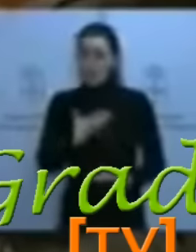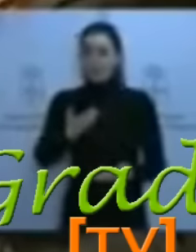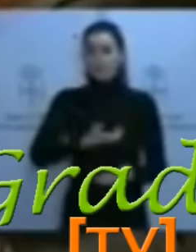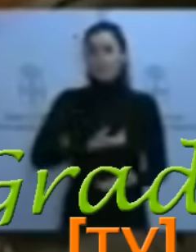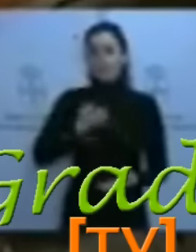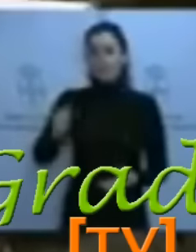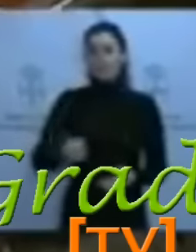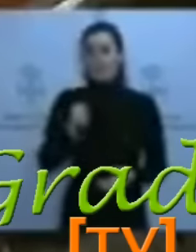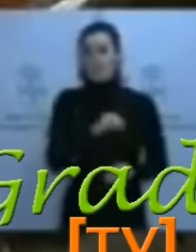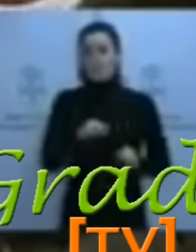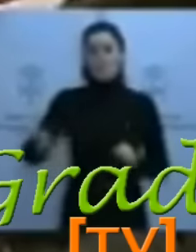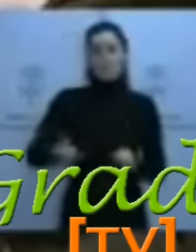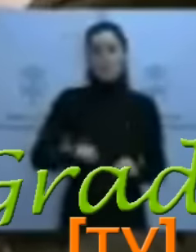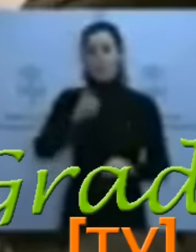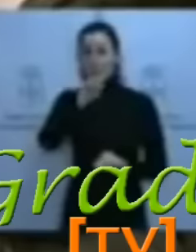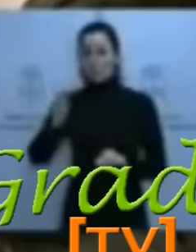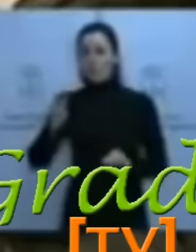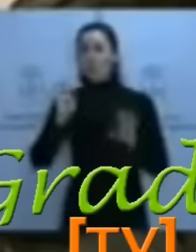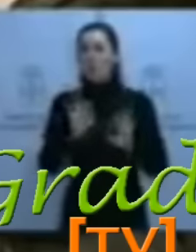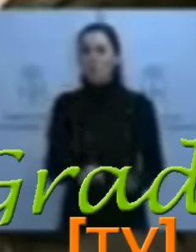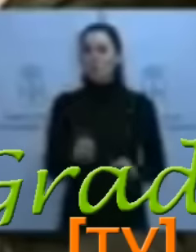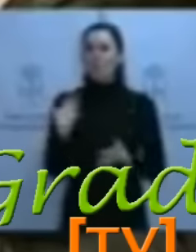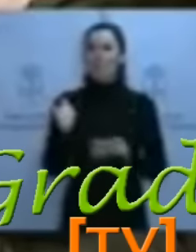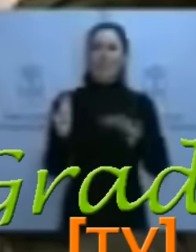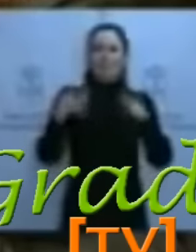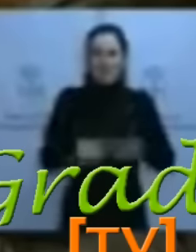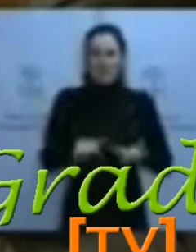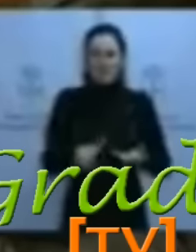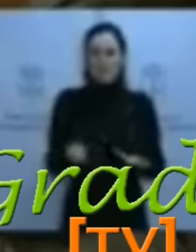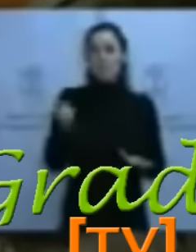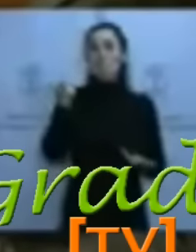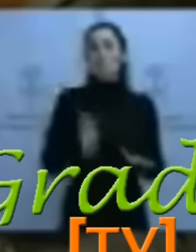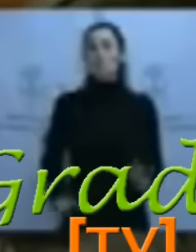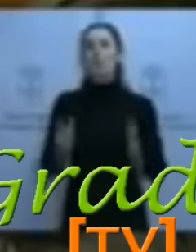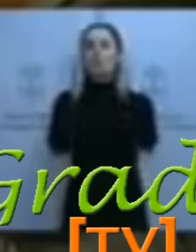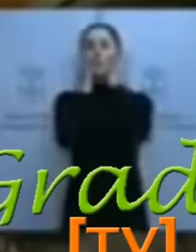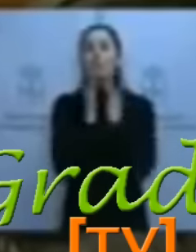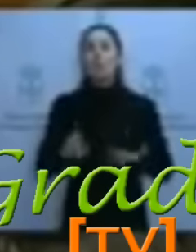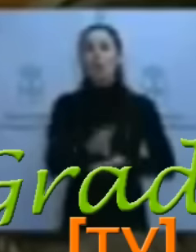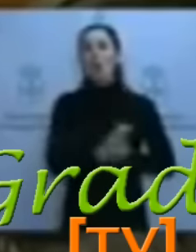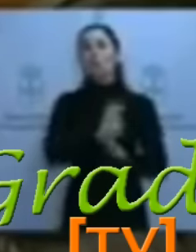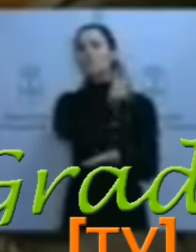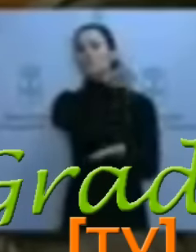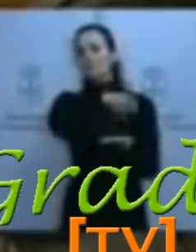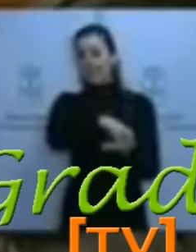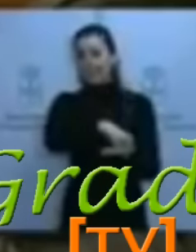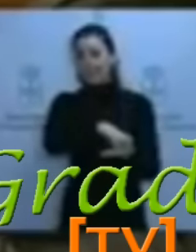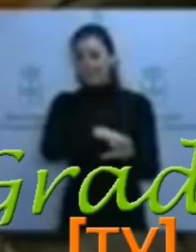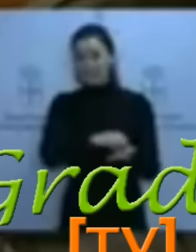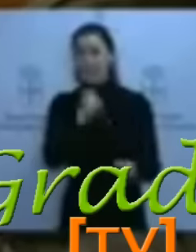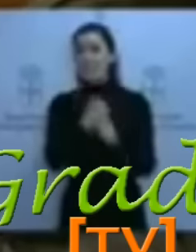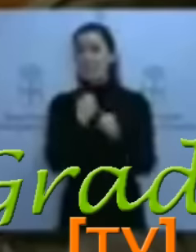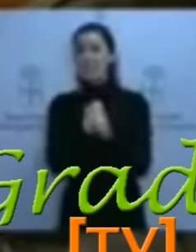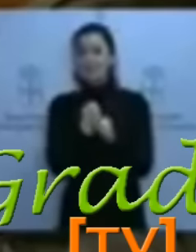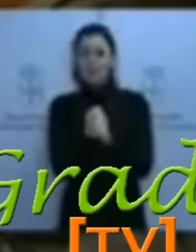Unida, ha cobrado desde hace 10 meses su sueldo íntegro de la consejería sin cumplir con sus